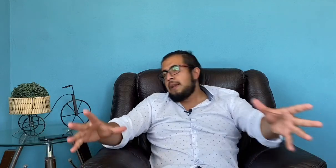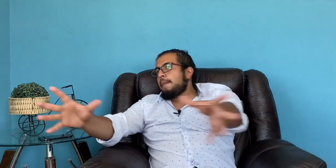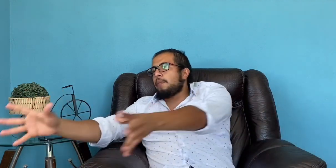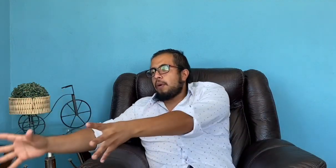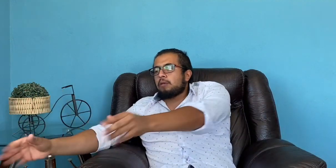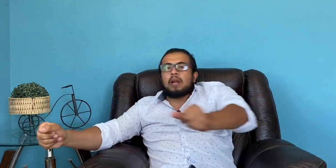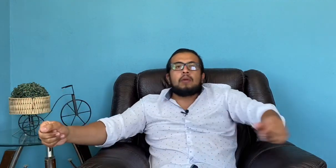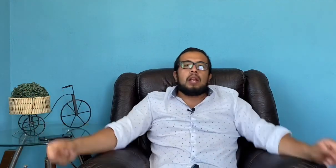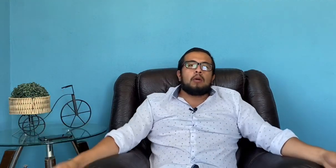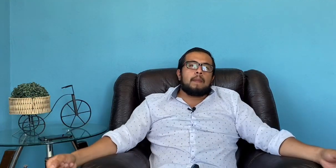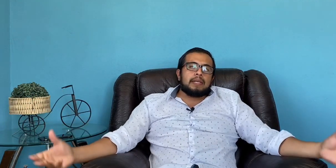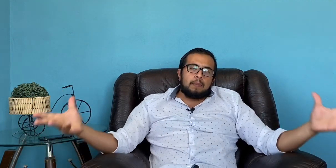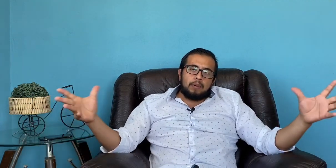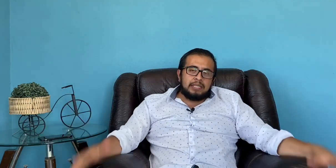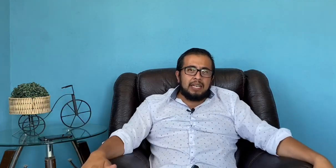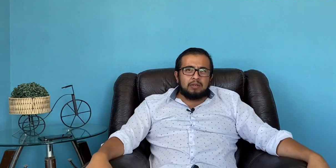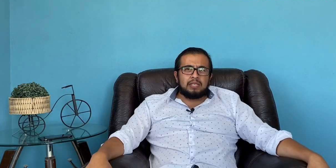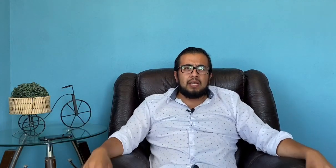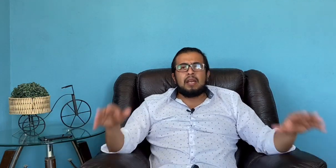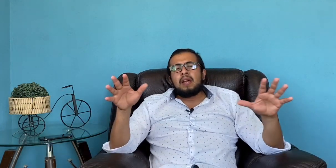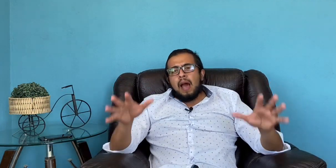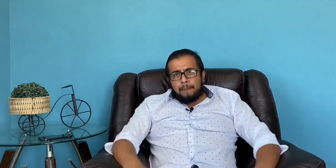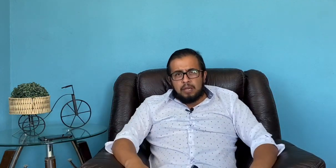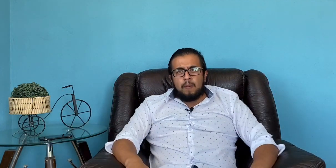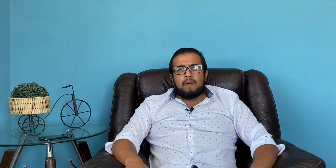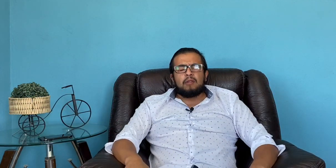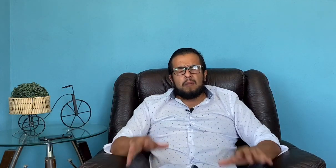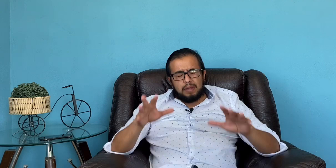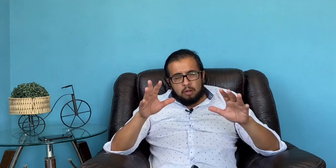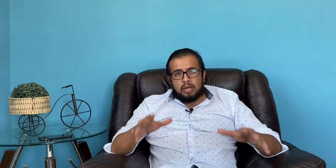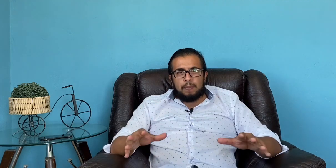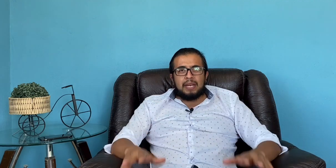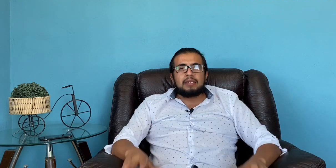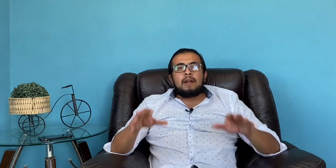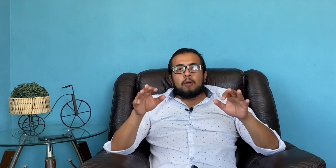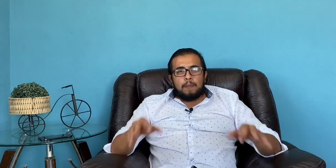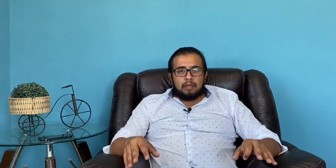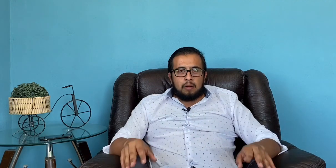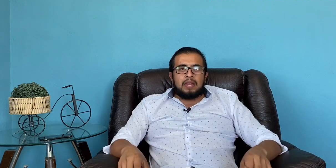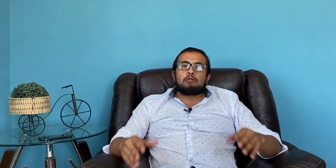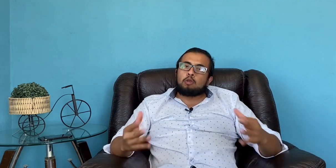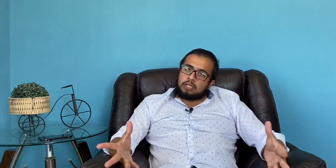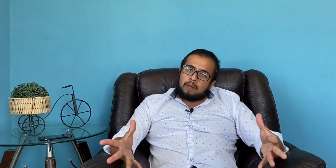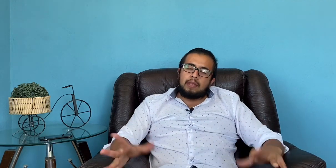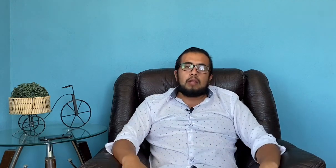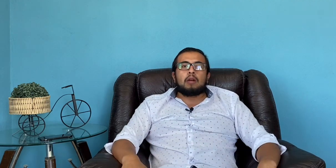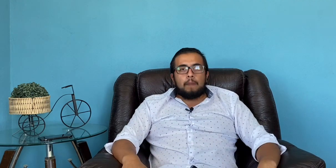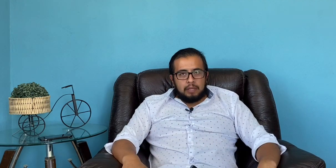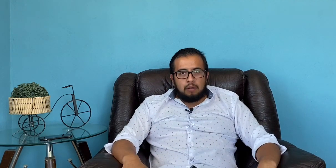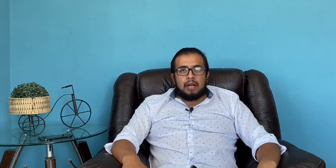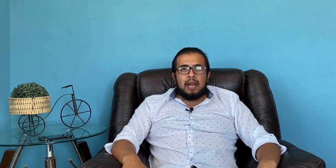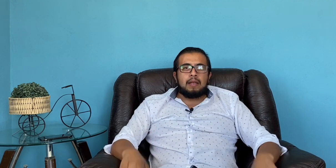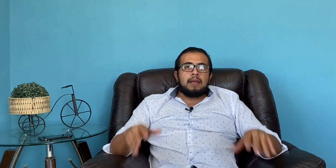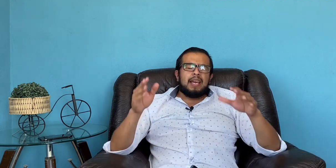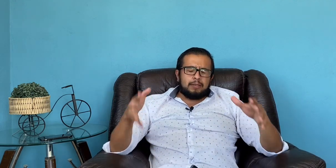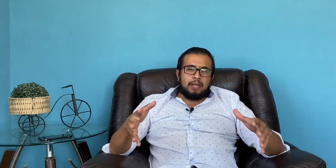etcétera, pero por el otro lado, el hijo que pasa. Pues así las cosas, gente. Apóyame por favor comentando qué opinas, compartiendo el video, suscribiéndote, compartiendo